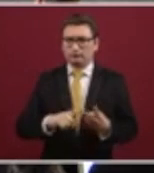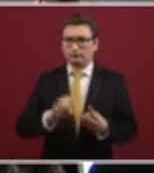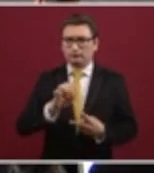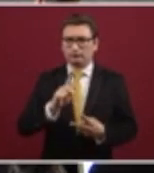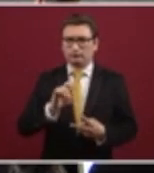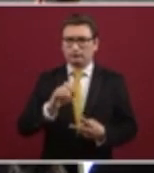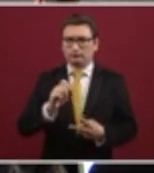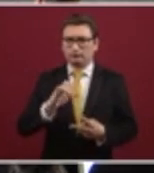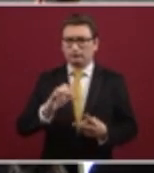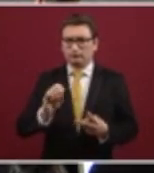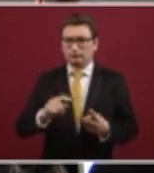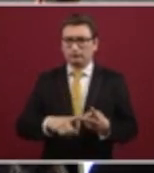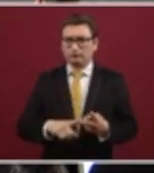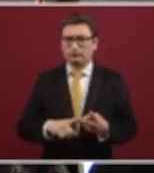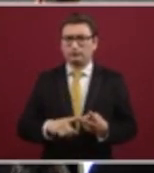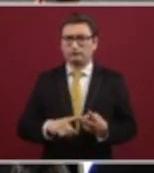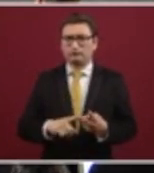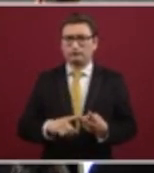Cabeza de